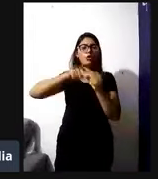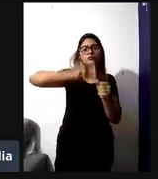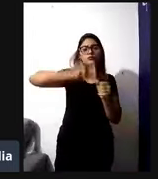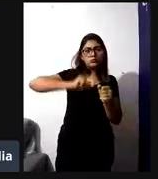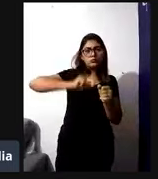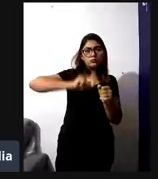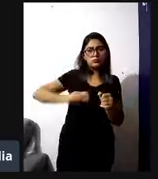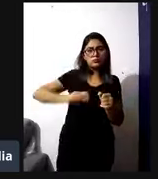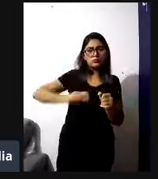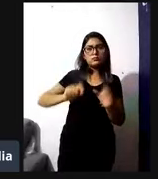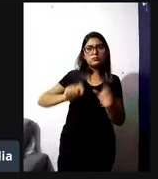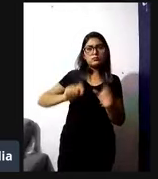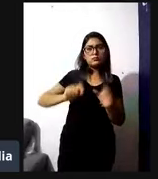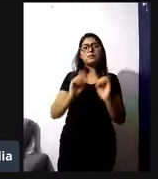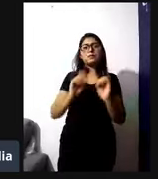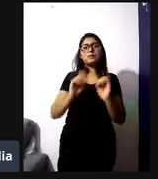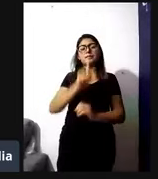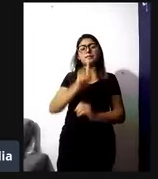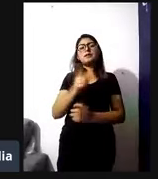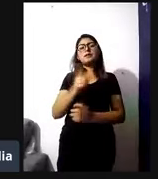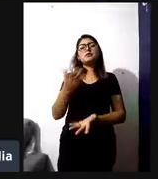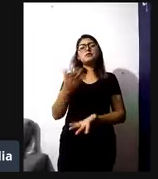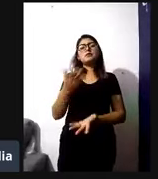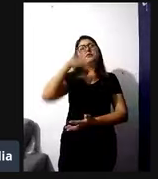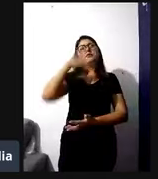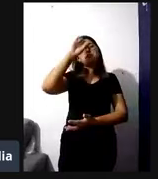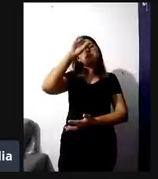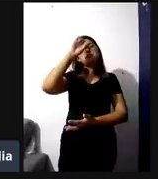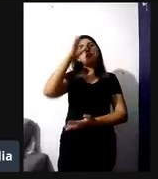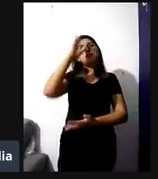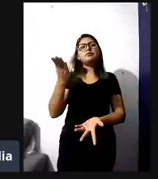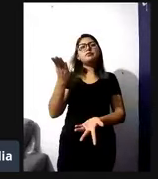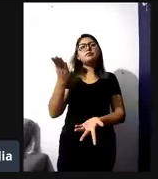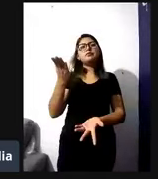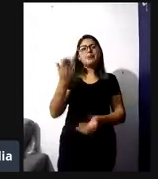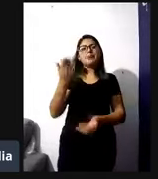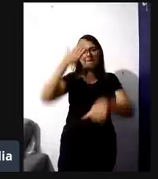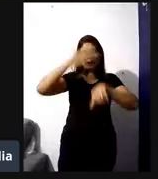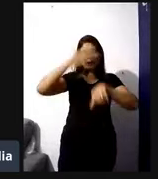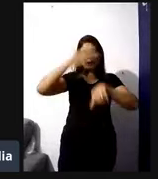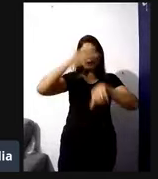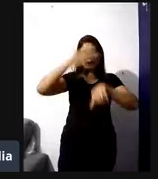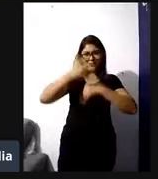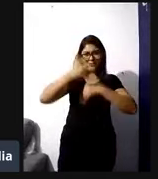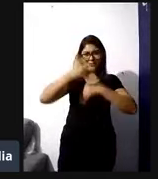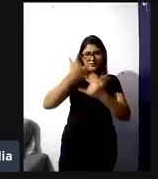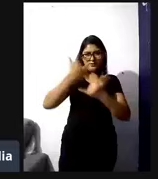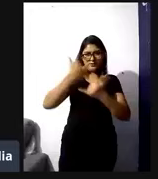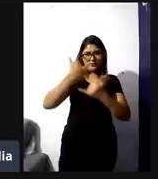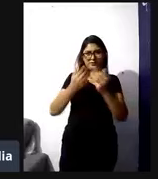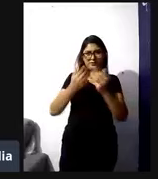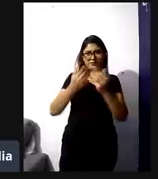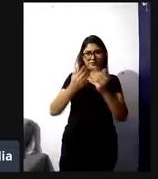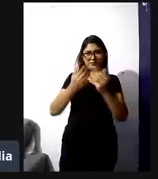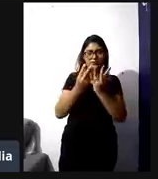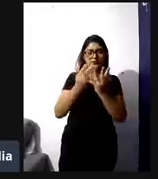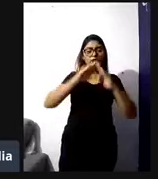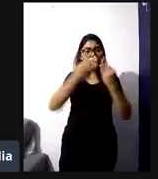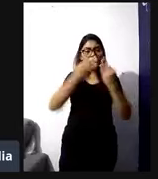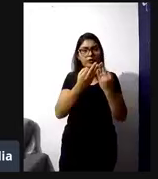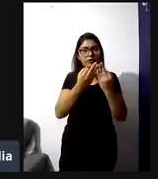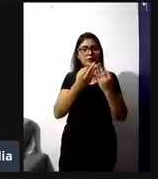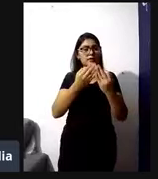Estoy pensando que también hasta el memorama, que vayan identificando las figuras, actividades